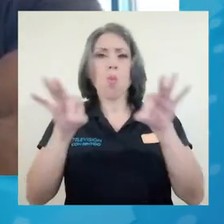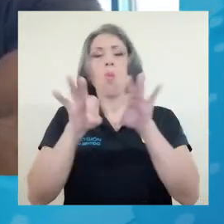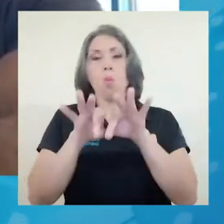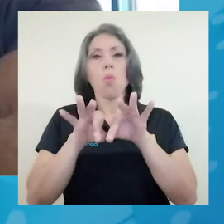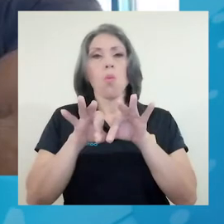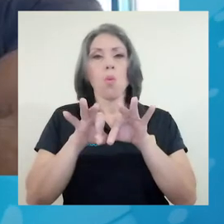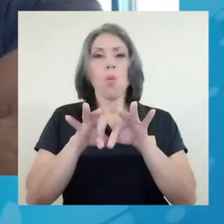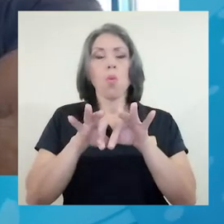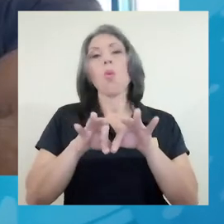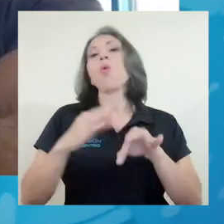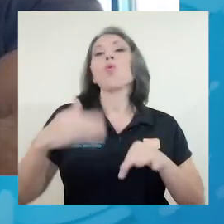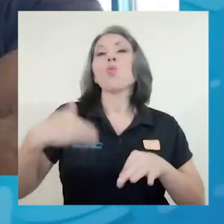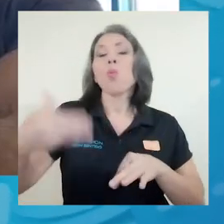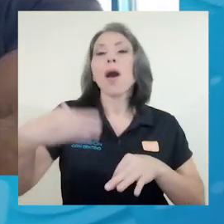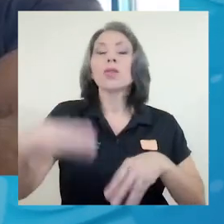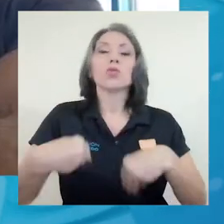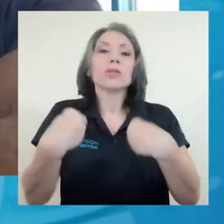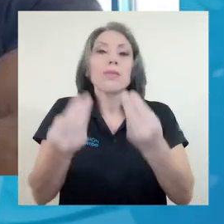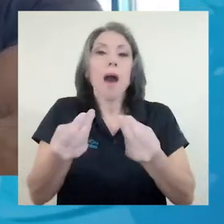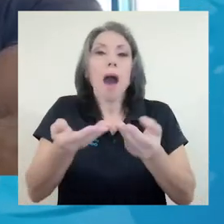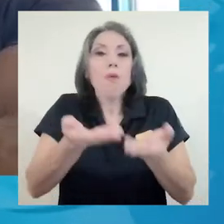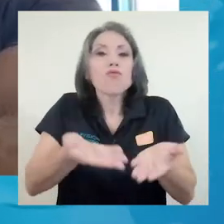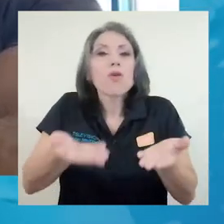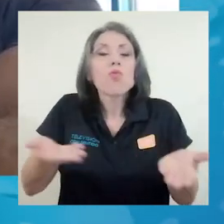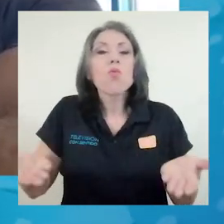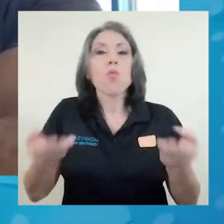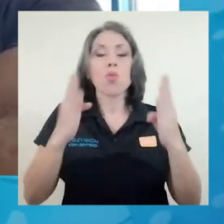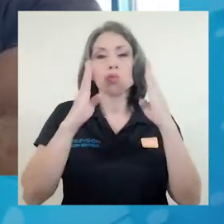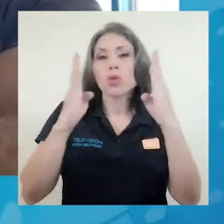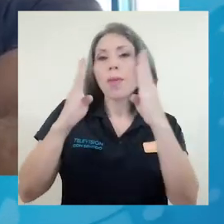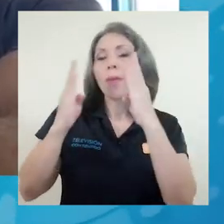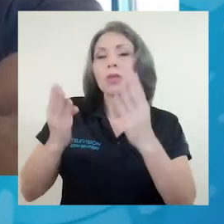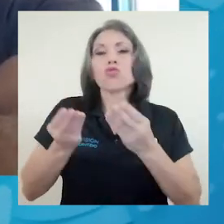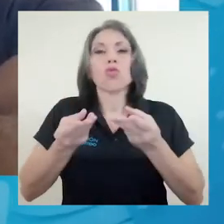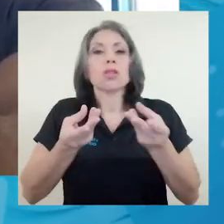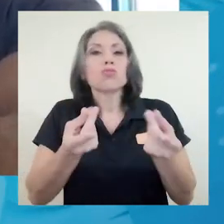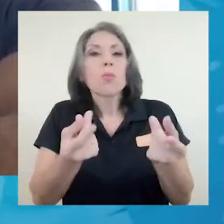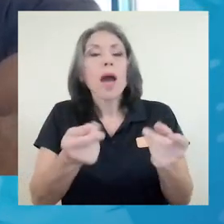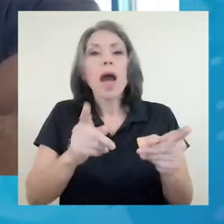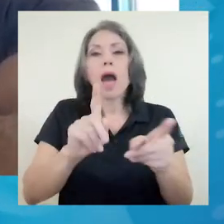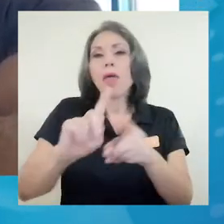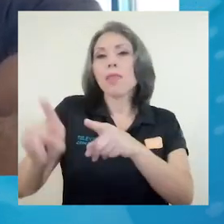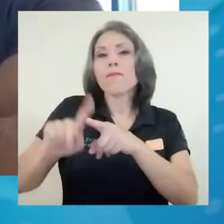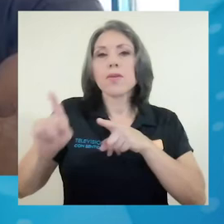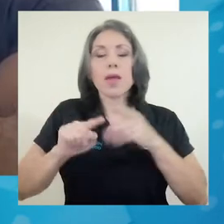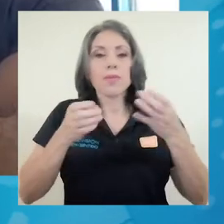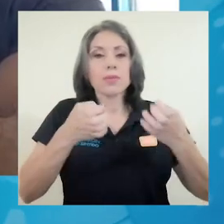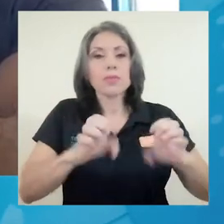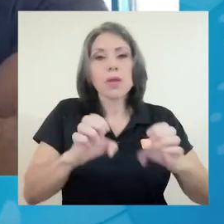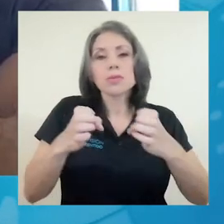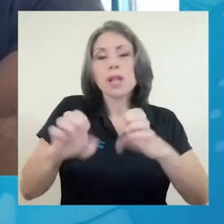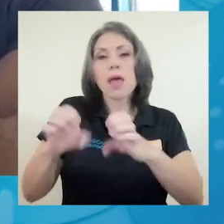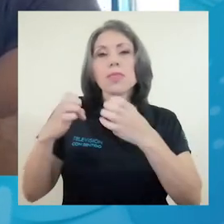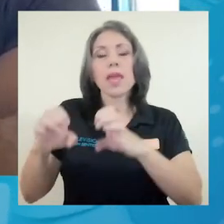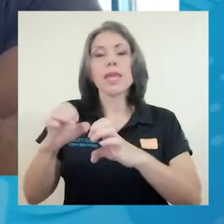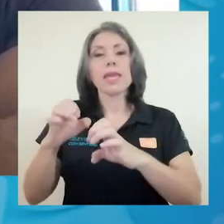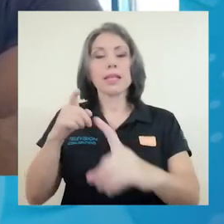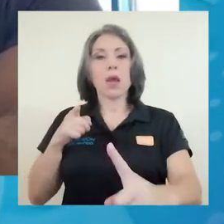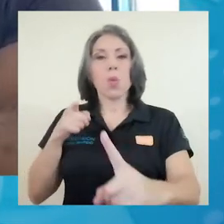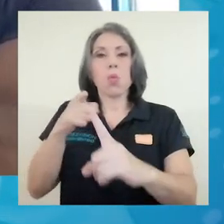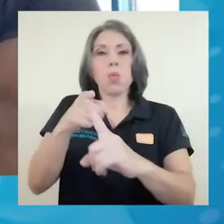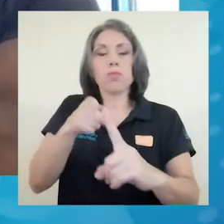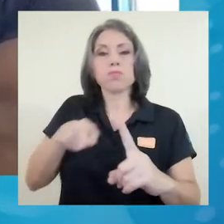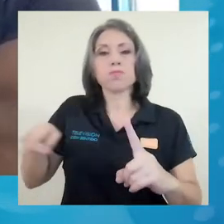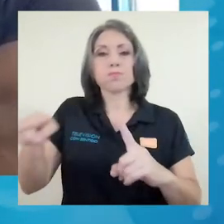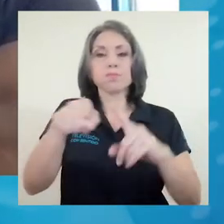cuando se creen diferentes estrategias dirigidas a esas personas por eso es que estamos